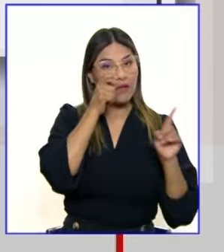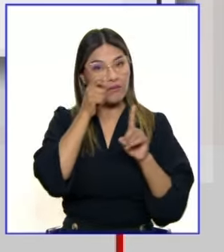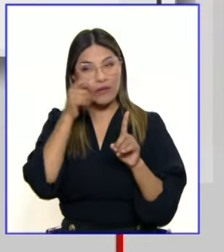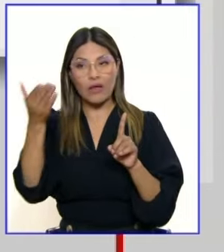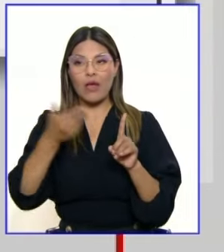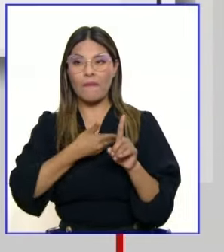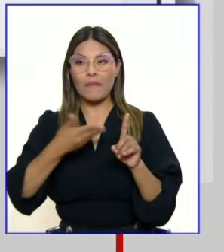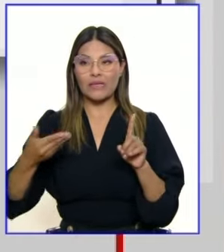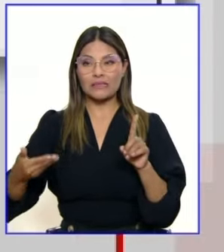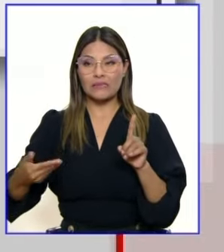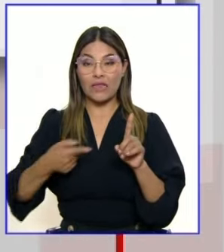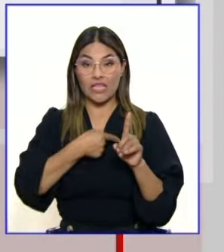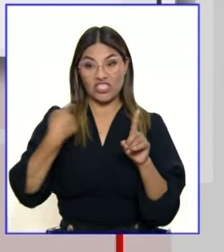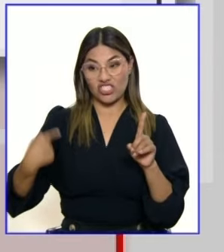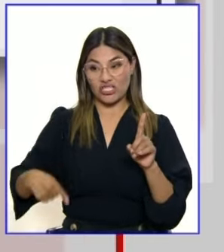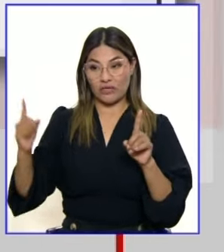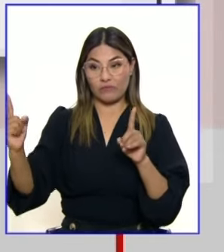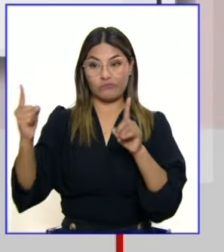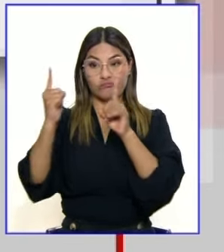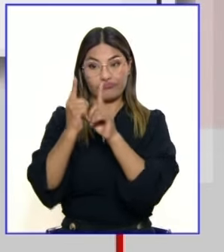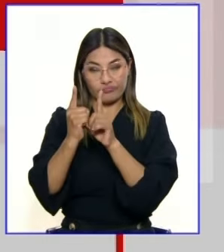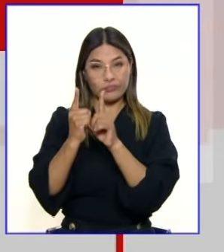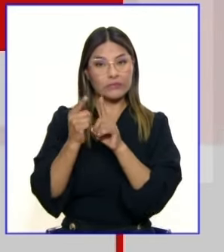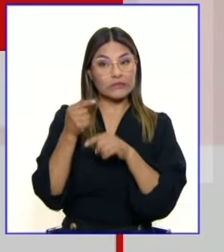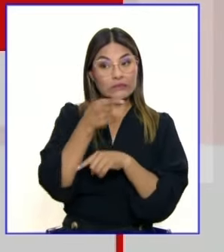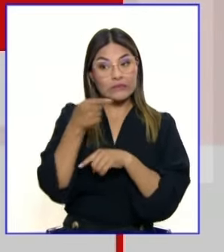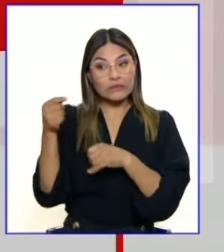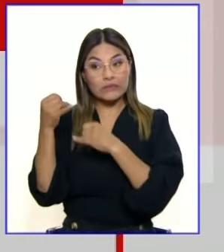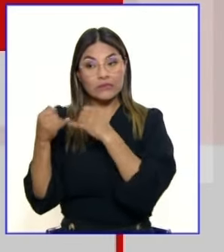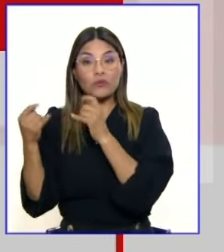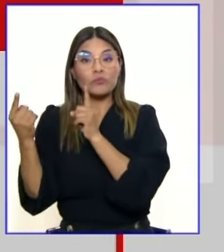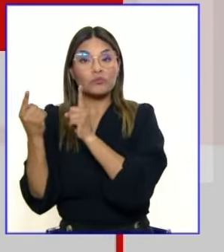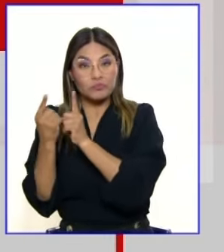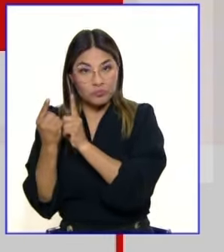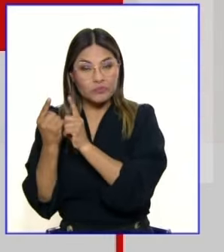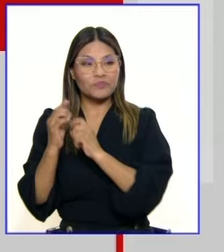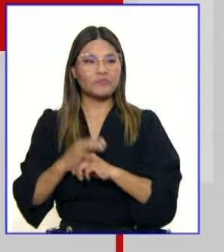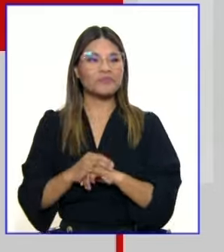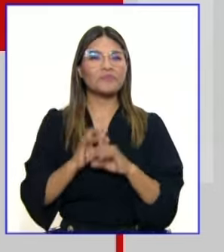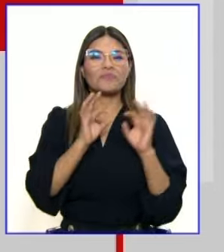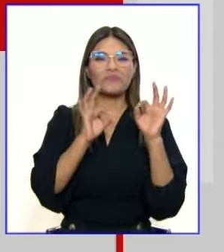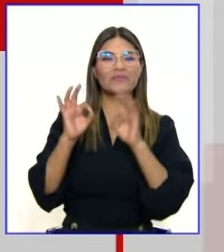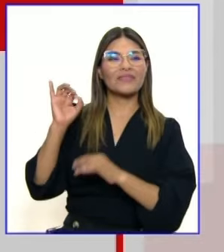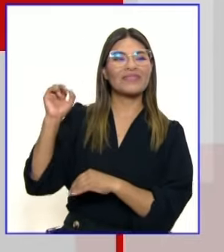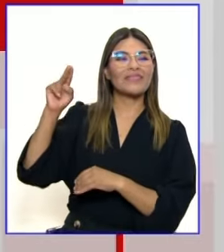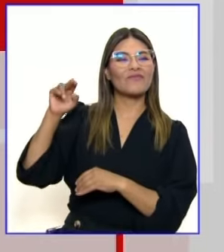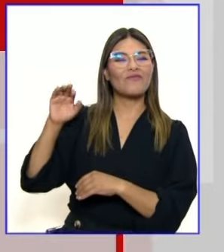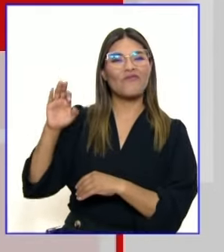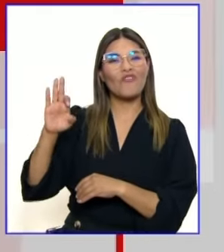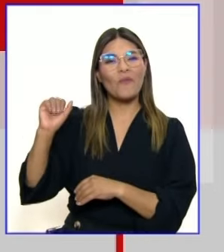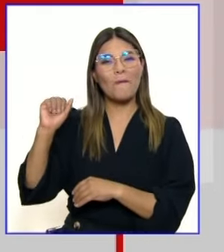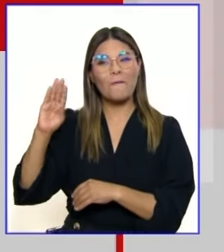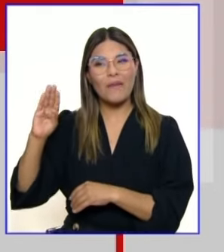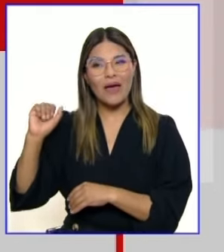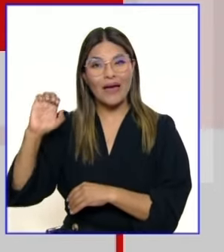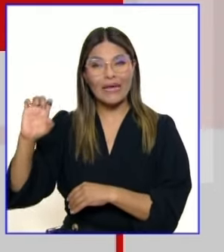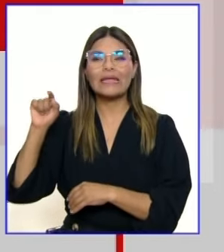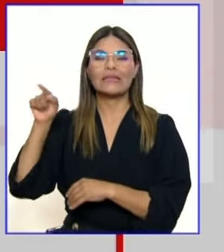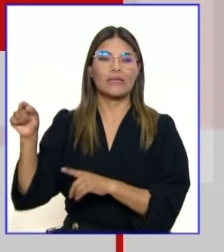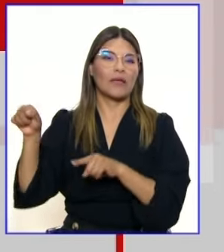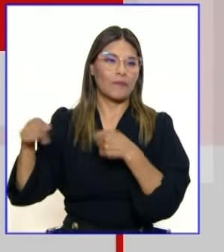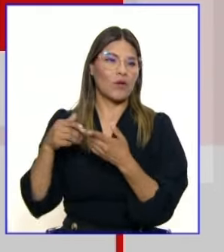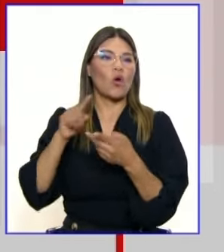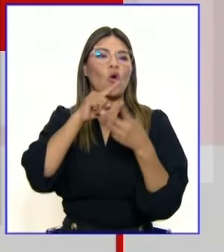reunirse personalmente este fin de semana. En esa misma línea, Infobae enmarca la llegada a nuestro país